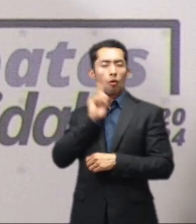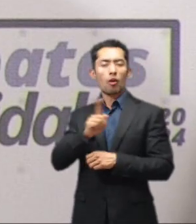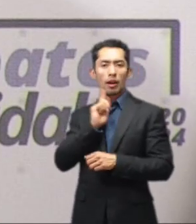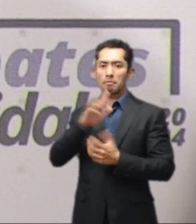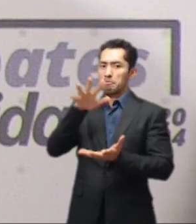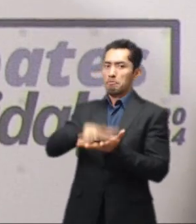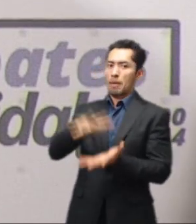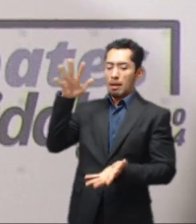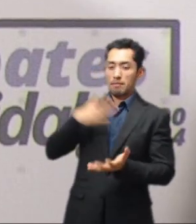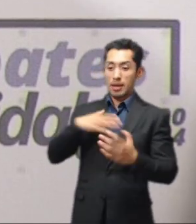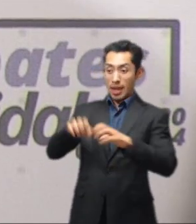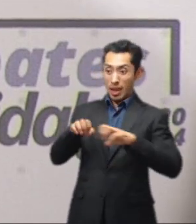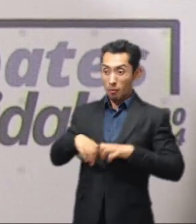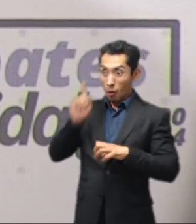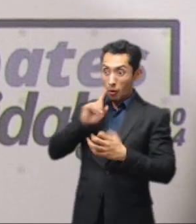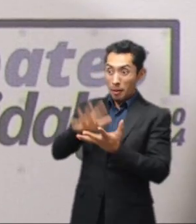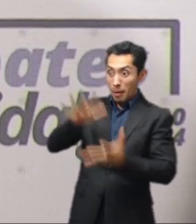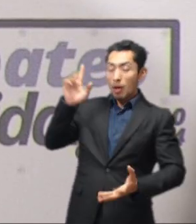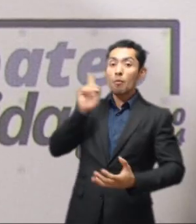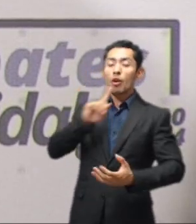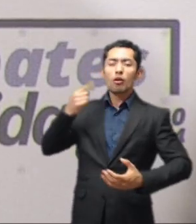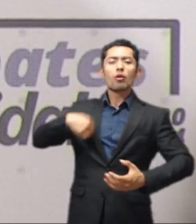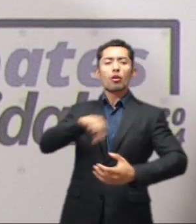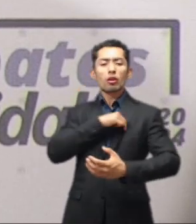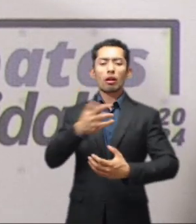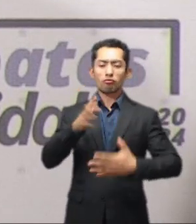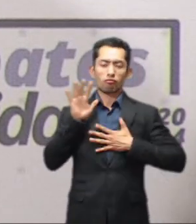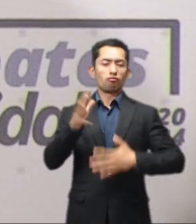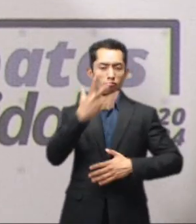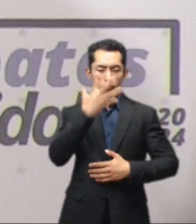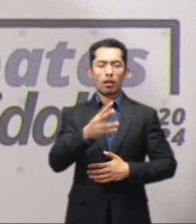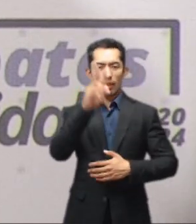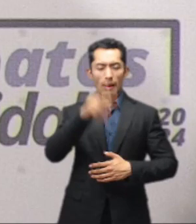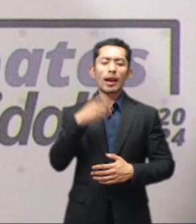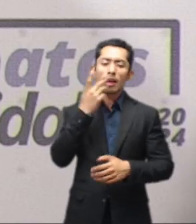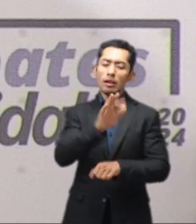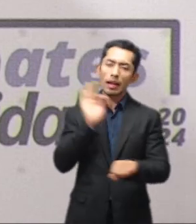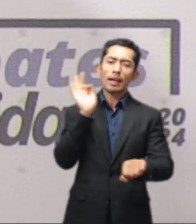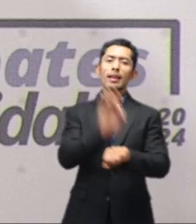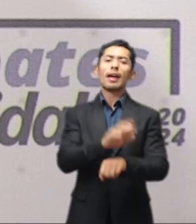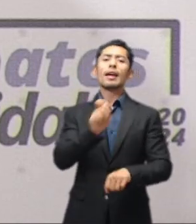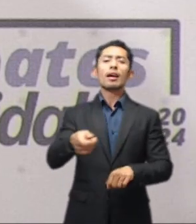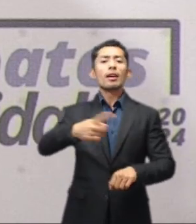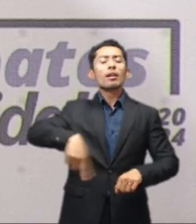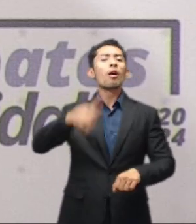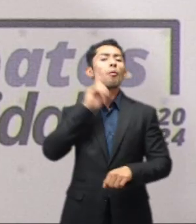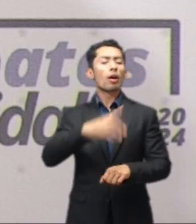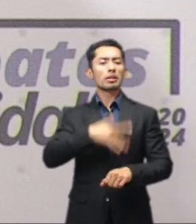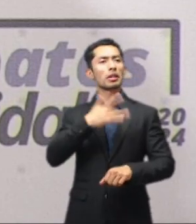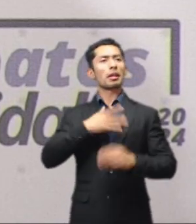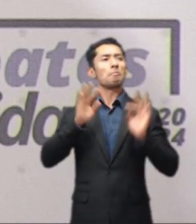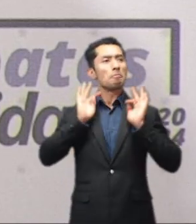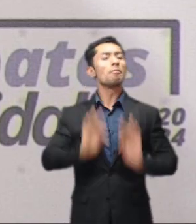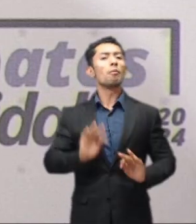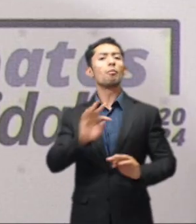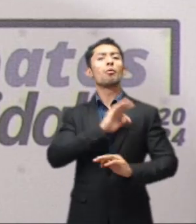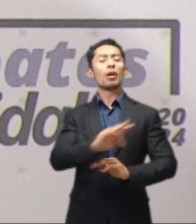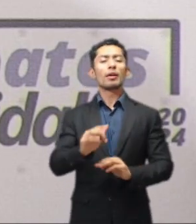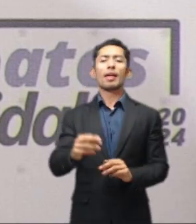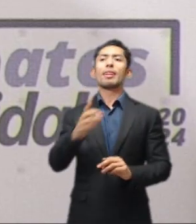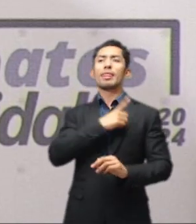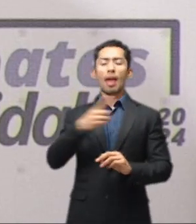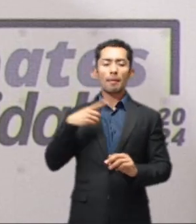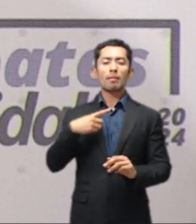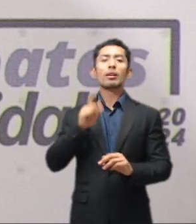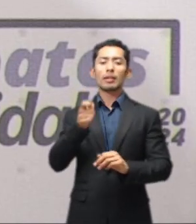mayor parte de mi planilla son mujeres y nosotros estamos comprometidos a garantizar que las mujeres se sientan seguras y tenemos que